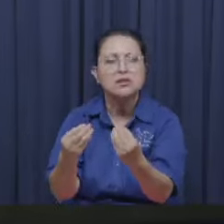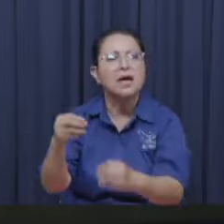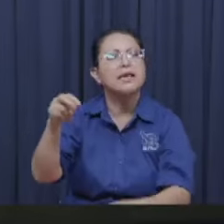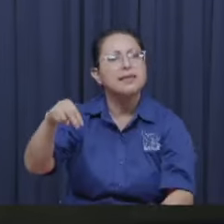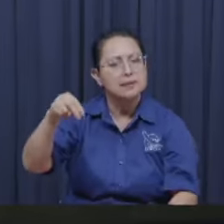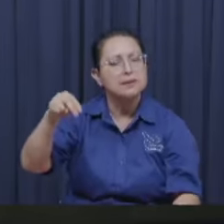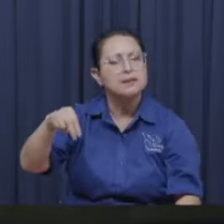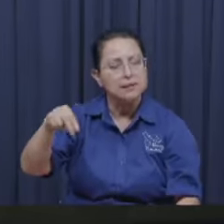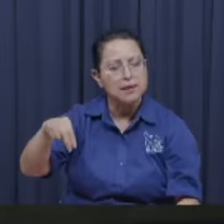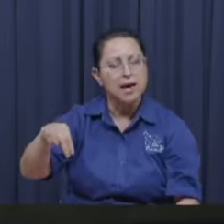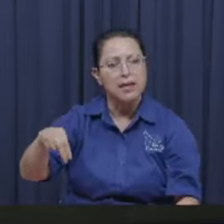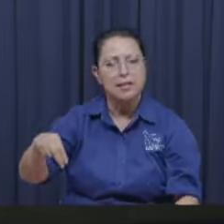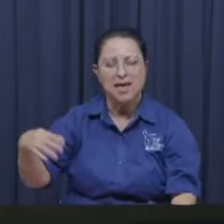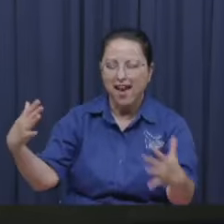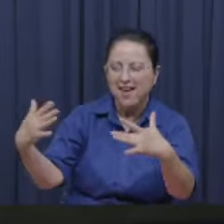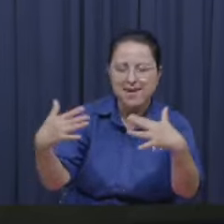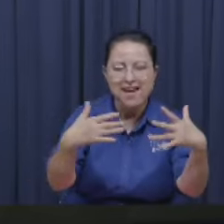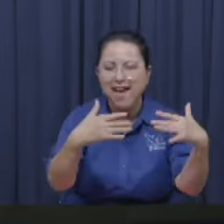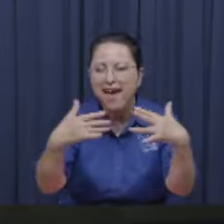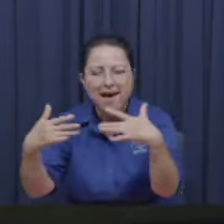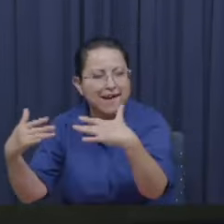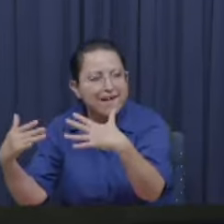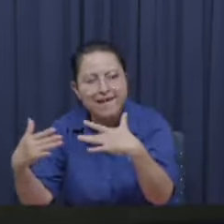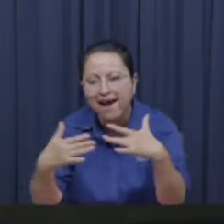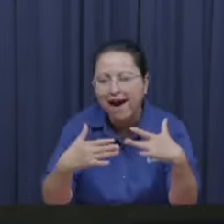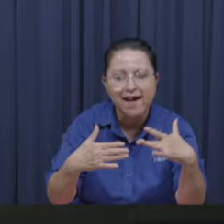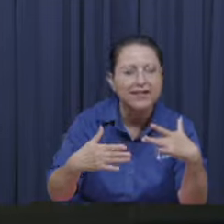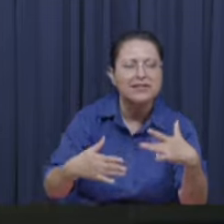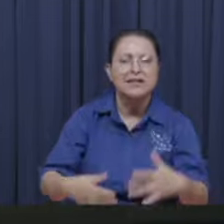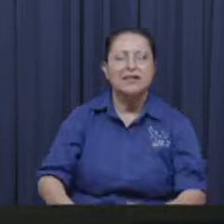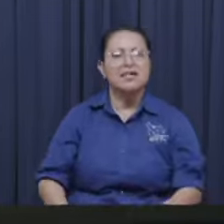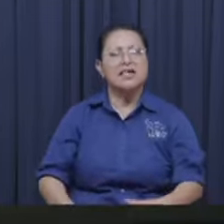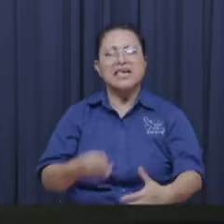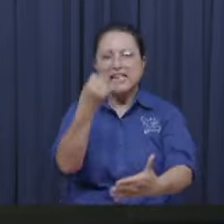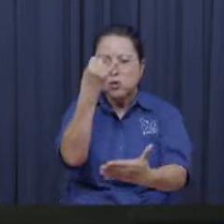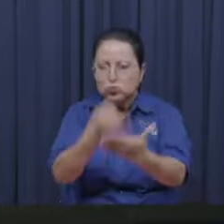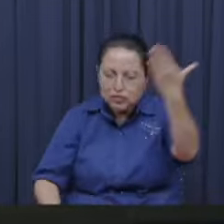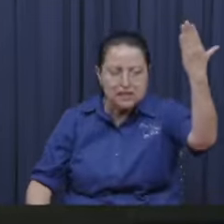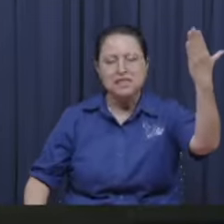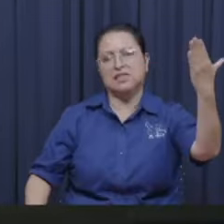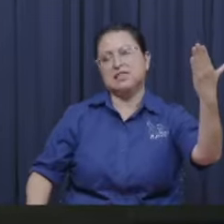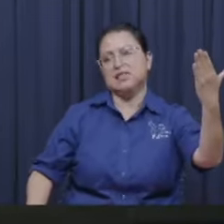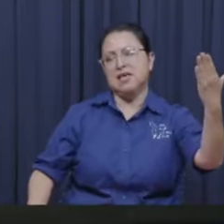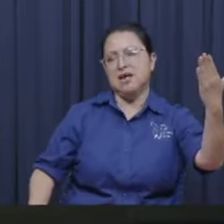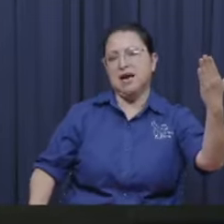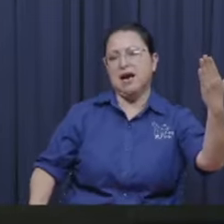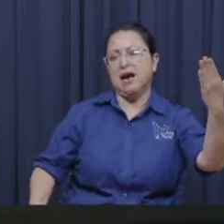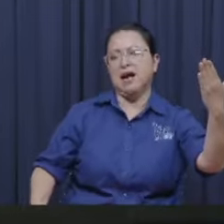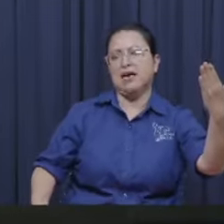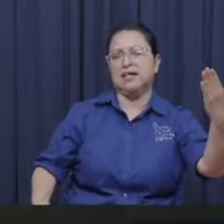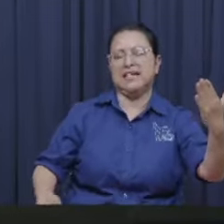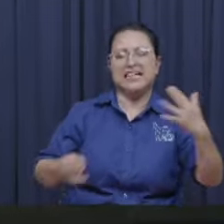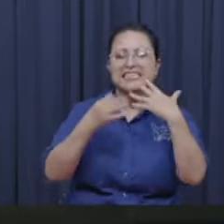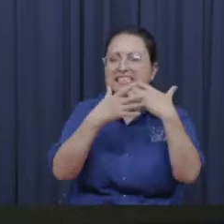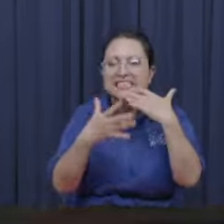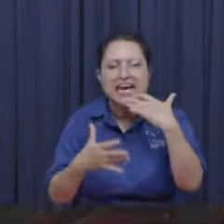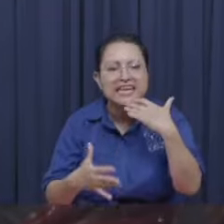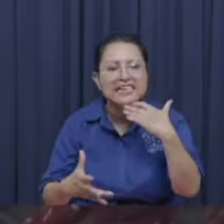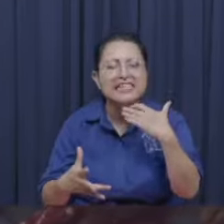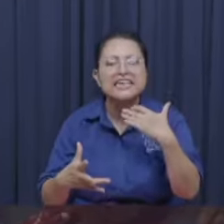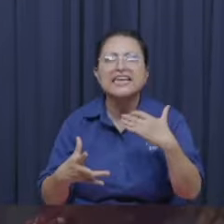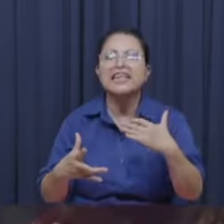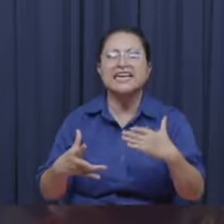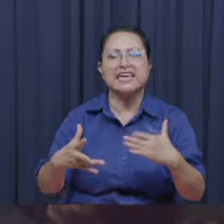necesidad. Hay matanza, injusticia que ha subido hasta los cielos. Y yo quiero decirle que yo no